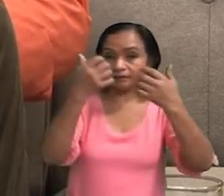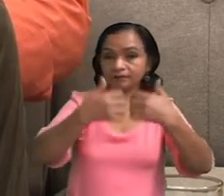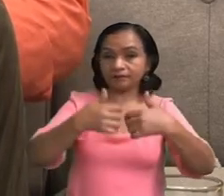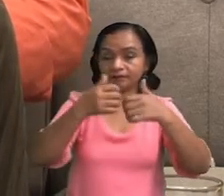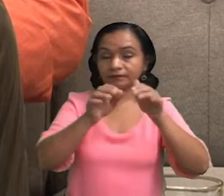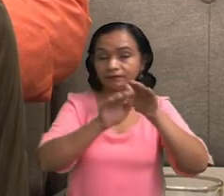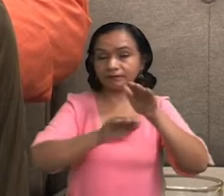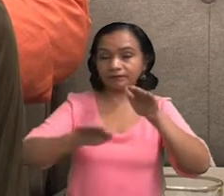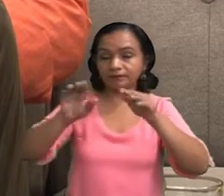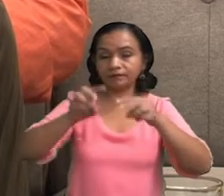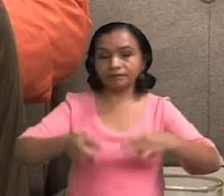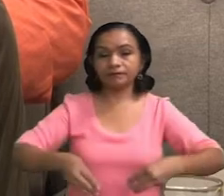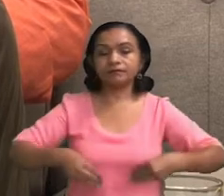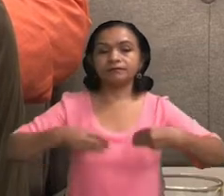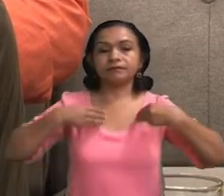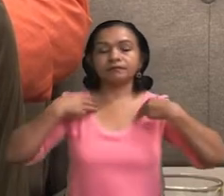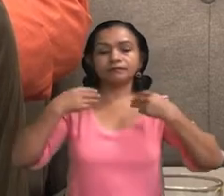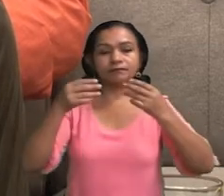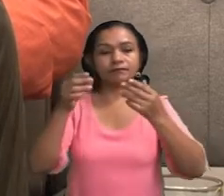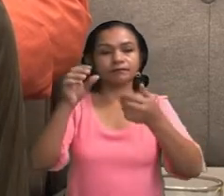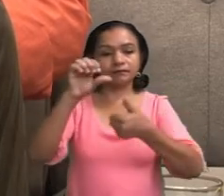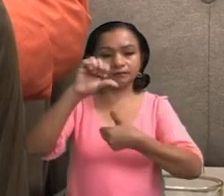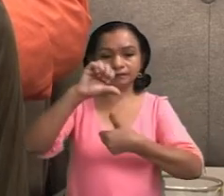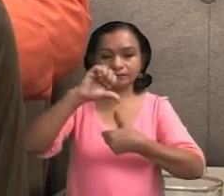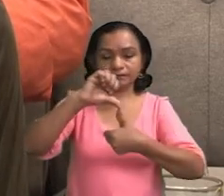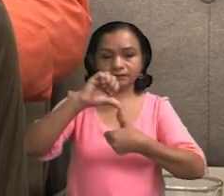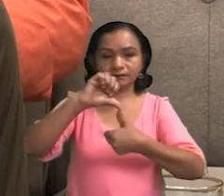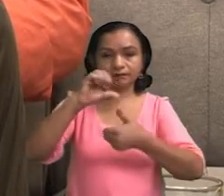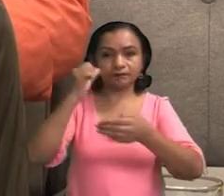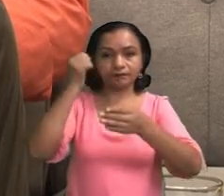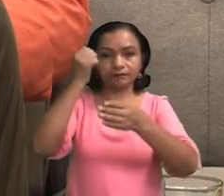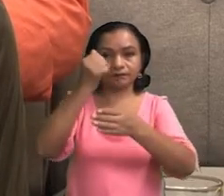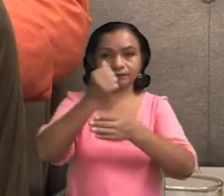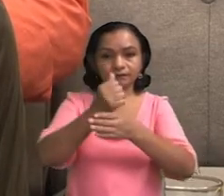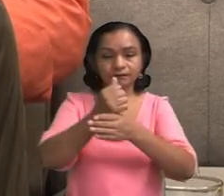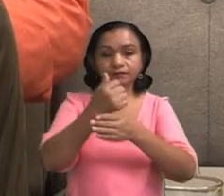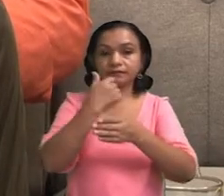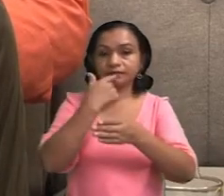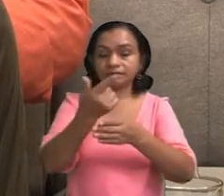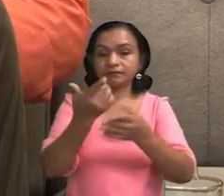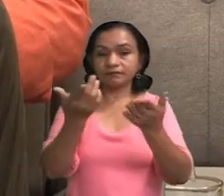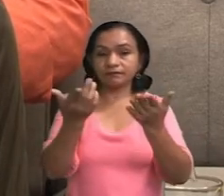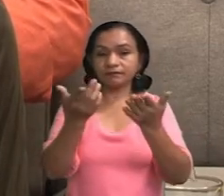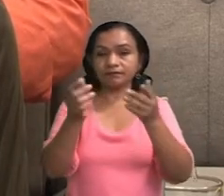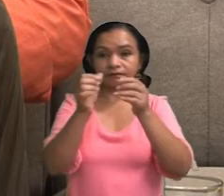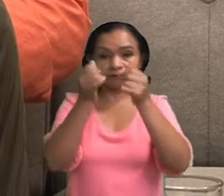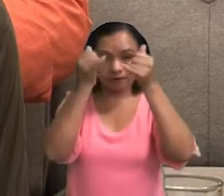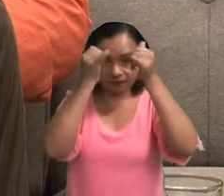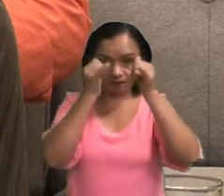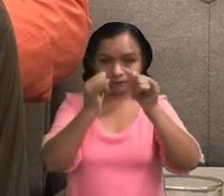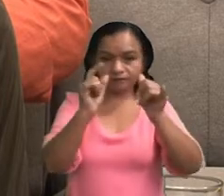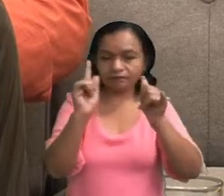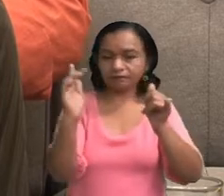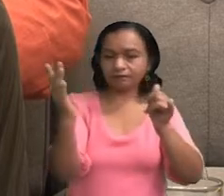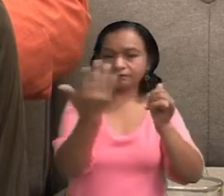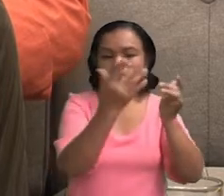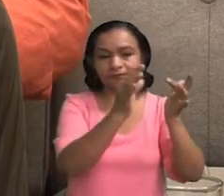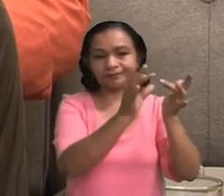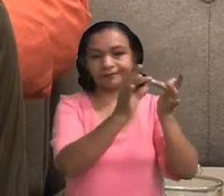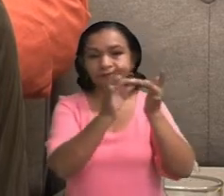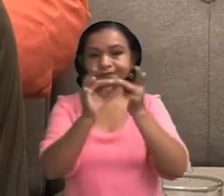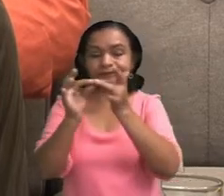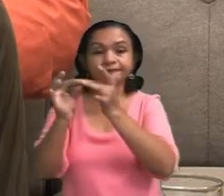más moderno de Centroamérica, un matadero, como decimos nosotros los nicaragüenses, con todas las de ley,